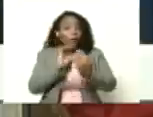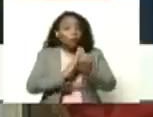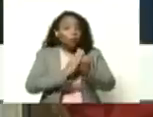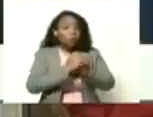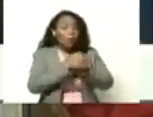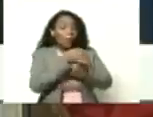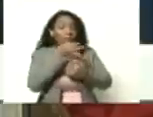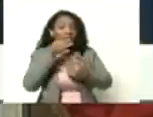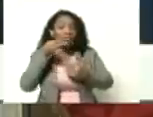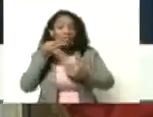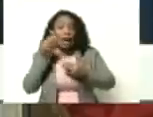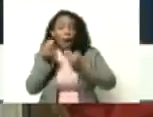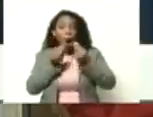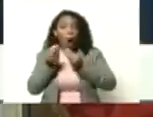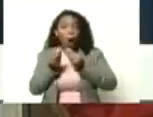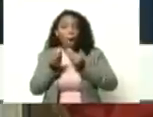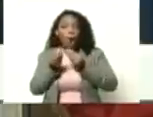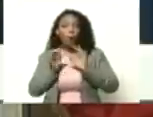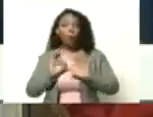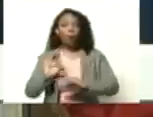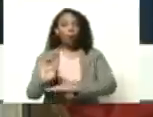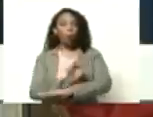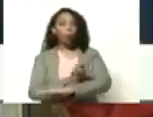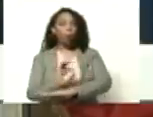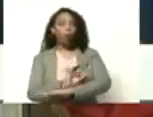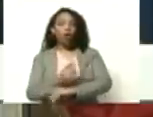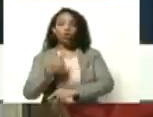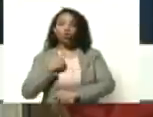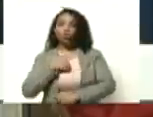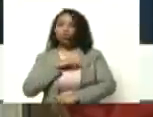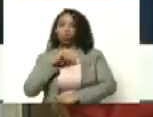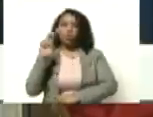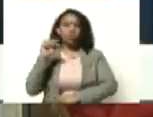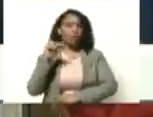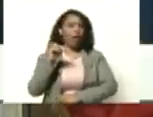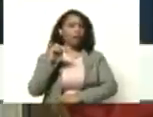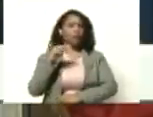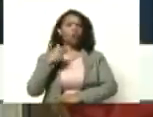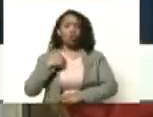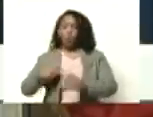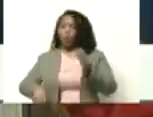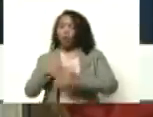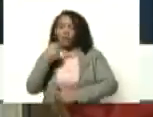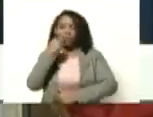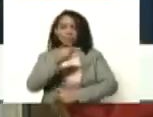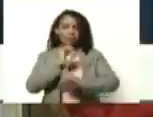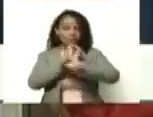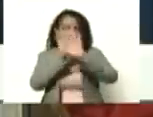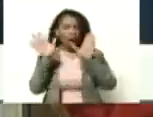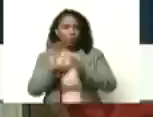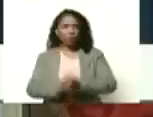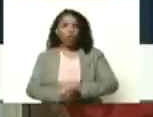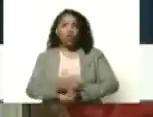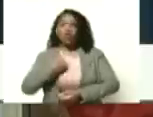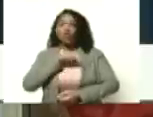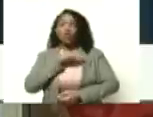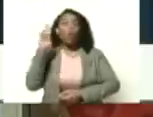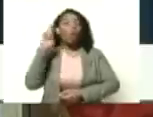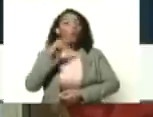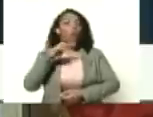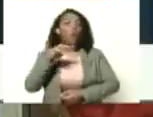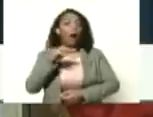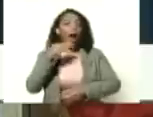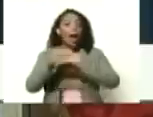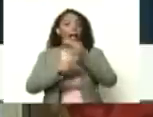perfecta pero que nosotros nunca voy a decirlo de una vez nosotros nunca tuvimos esa